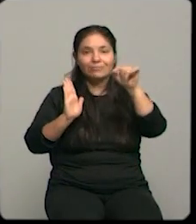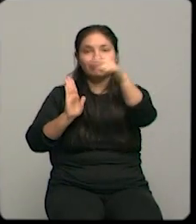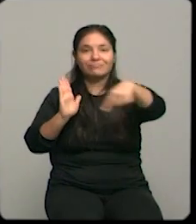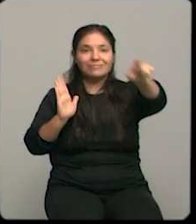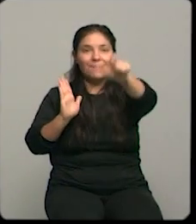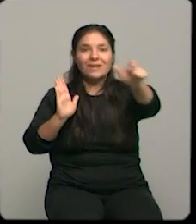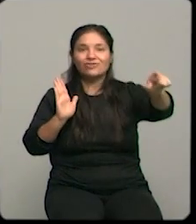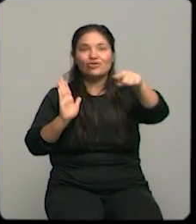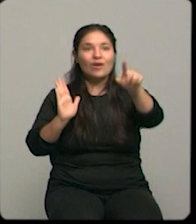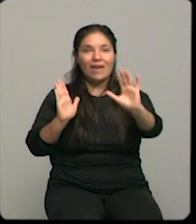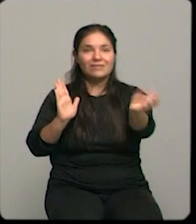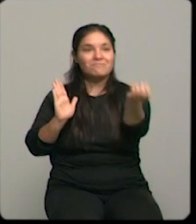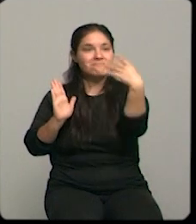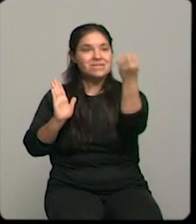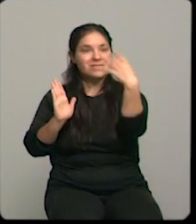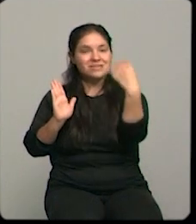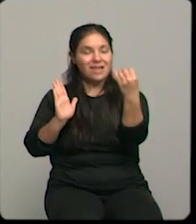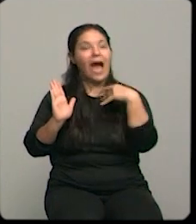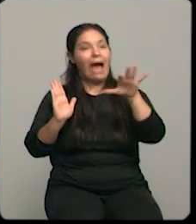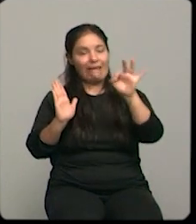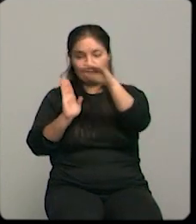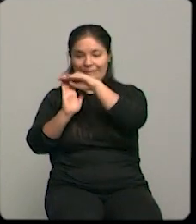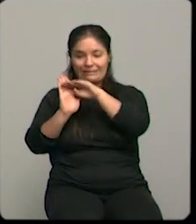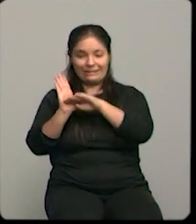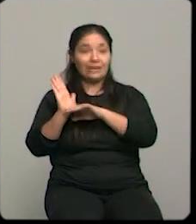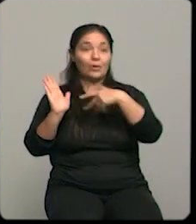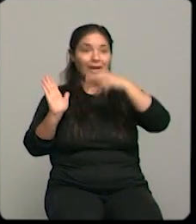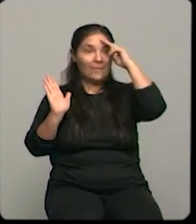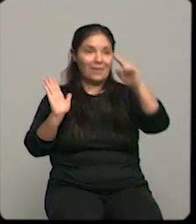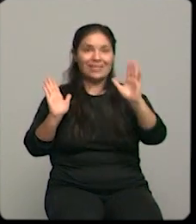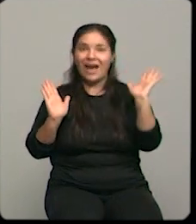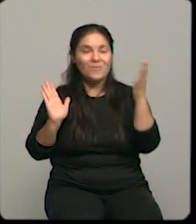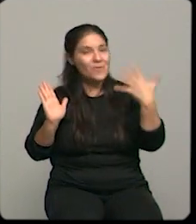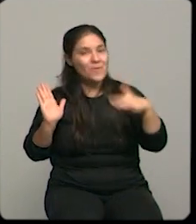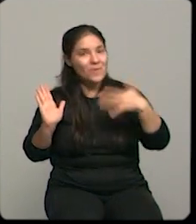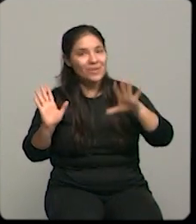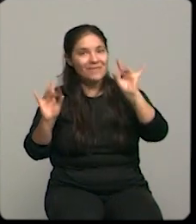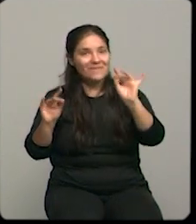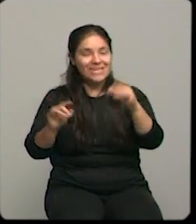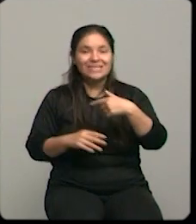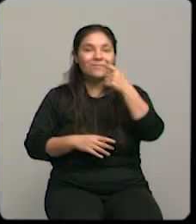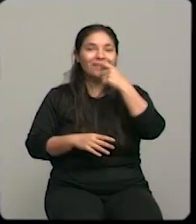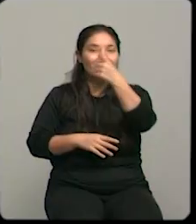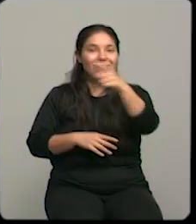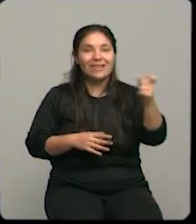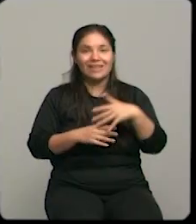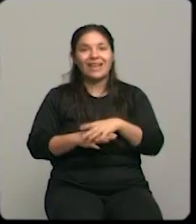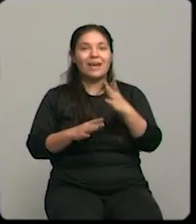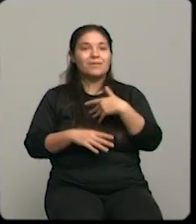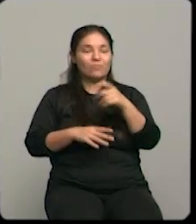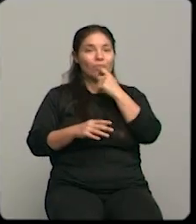esfuerzo en respetarlo. Qué difícil también, porque totalmente. Si te piden 100 temas, ¿cómo haces para elegir el repertorio? Bueno, hicimos un